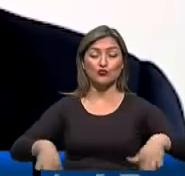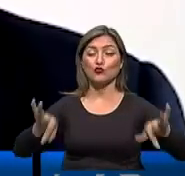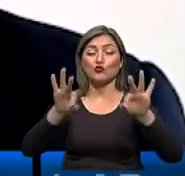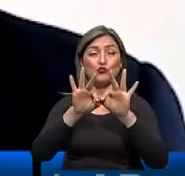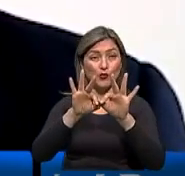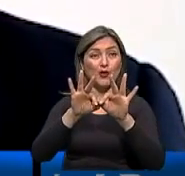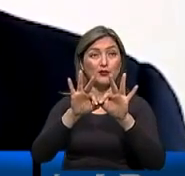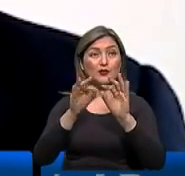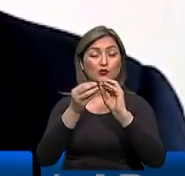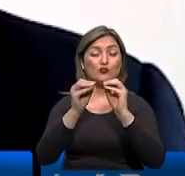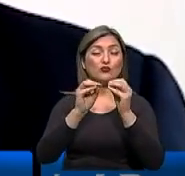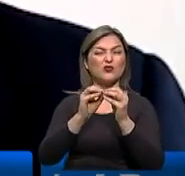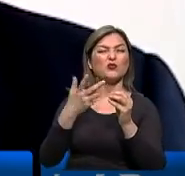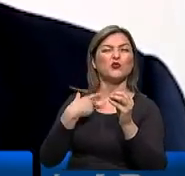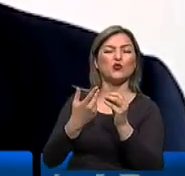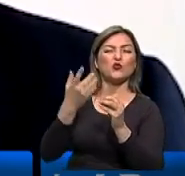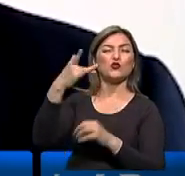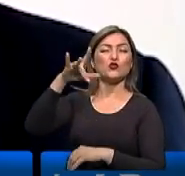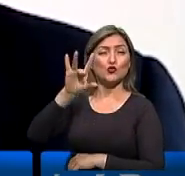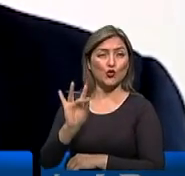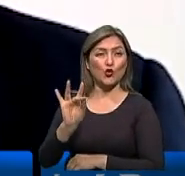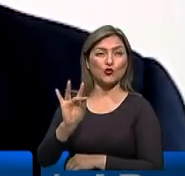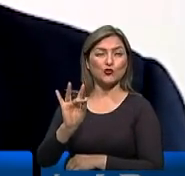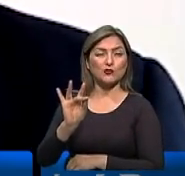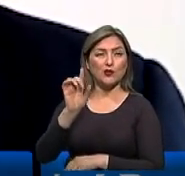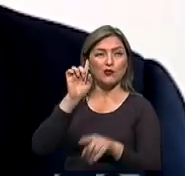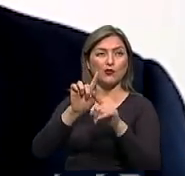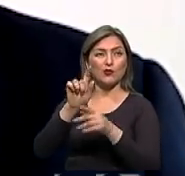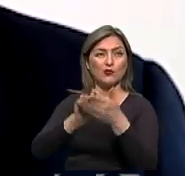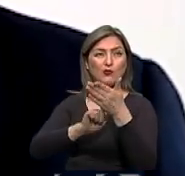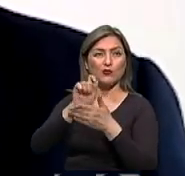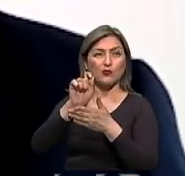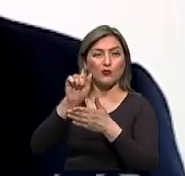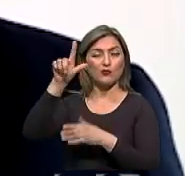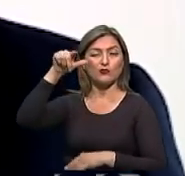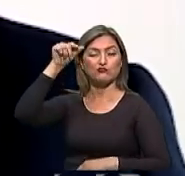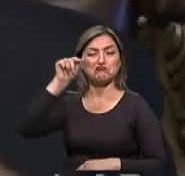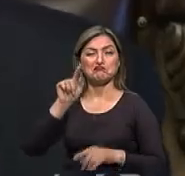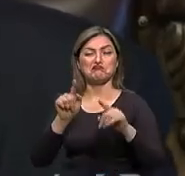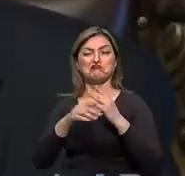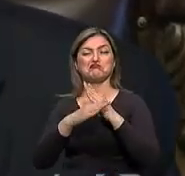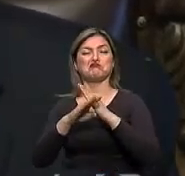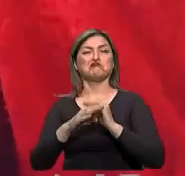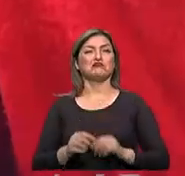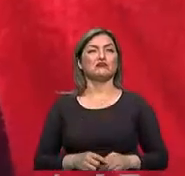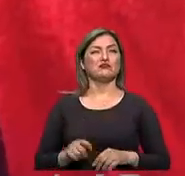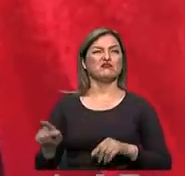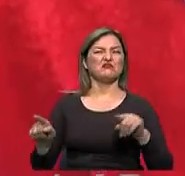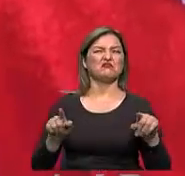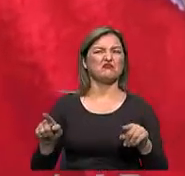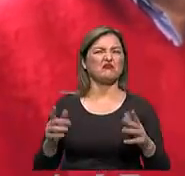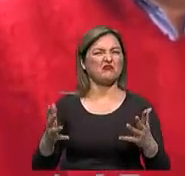de actores del movimiento indígena, puedan ser efectivamente consideradas por parte de los actores de gobierno. Cree que desde ambos lados no hay